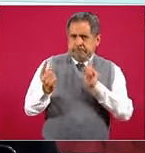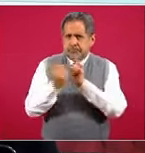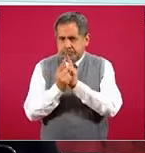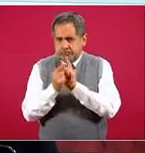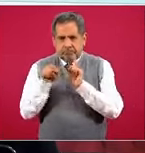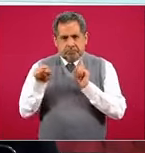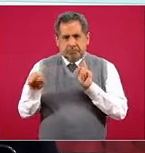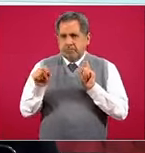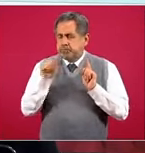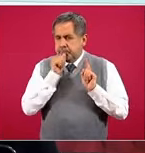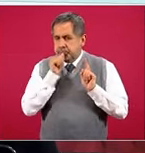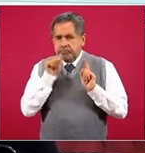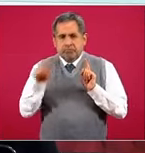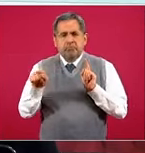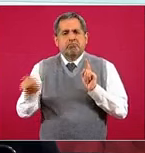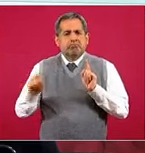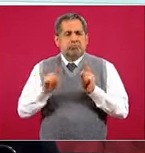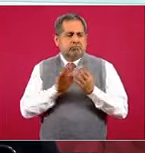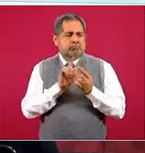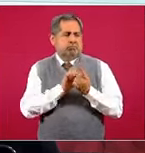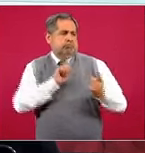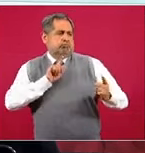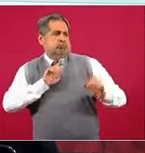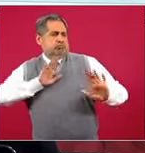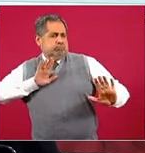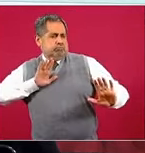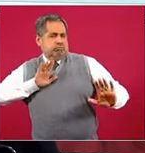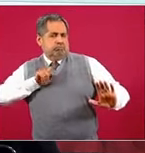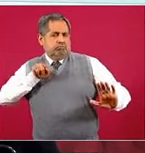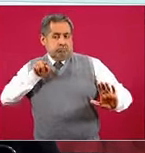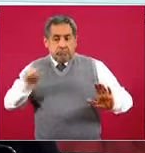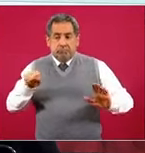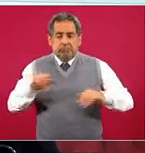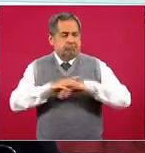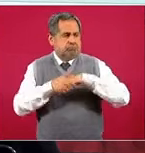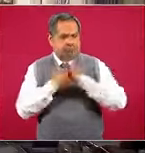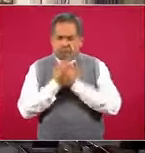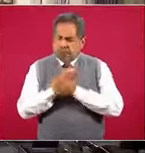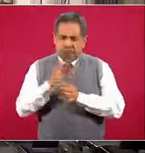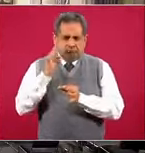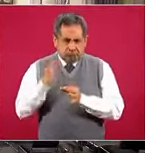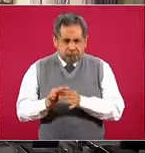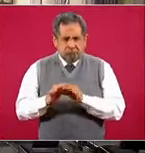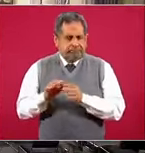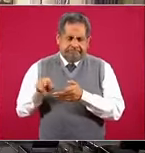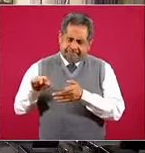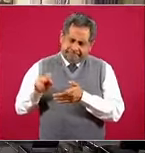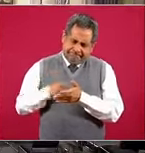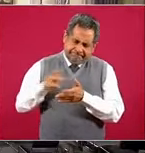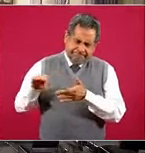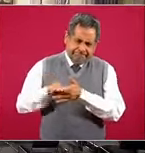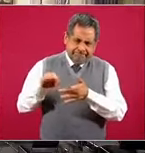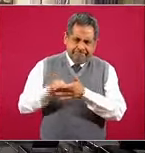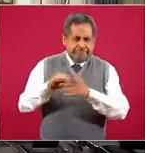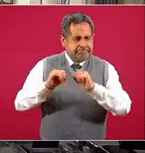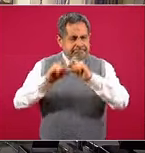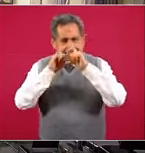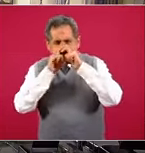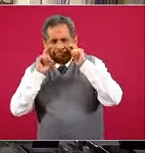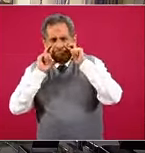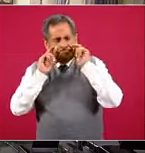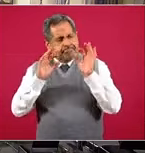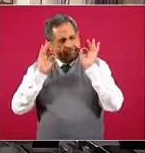tuvo su sana distancia, se lavó bien las manos constantemente, utilizó su